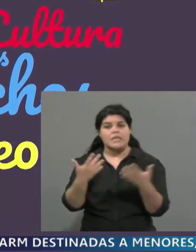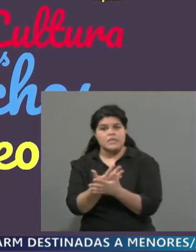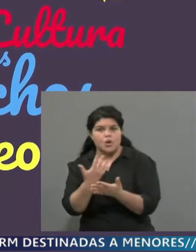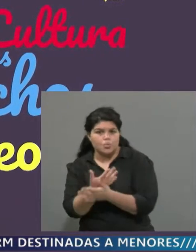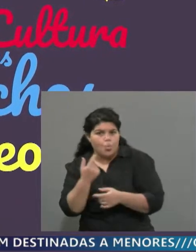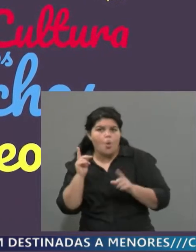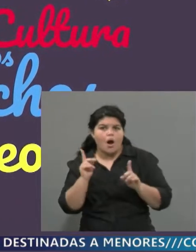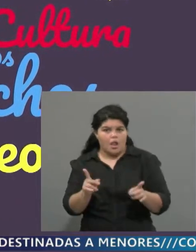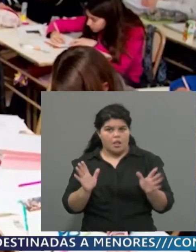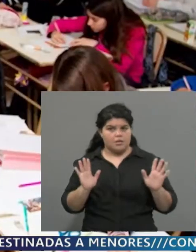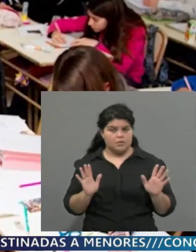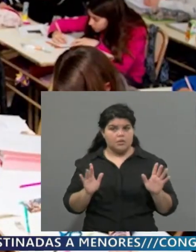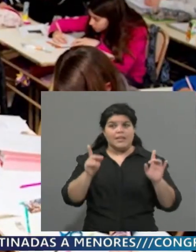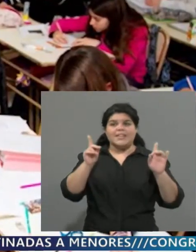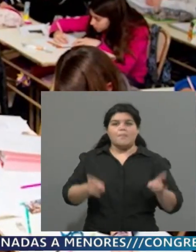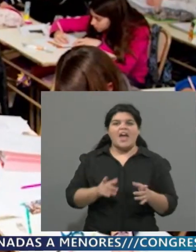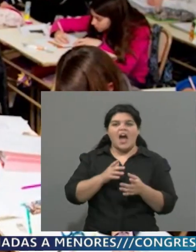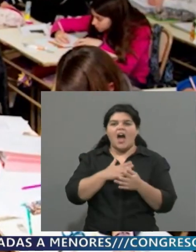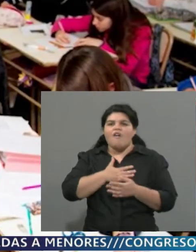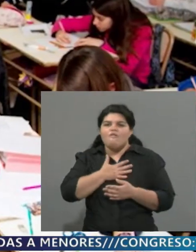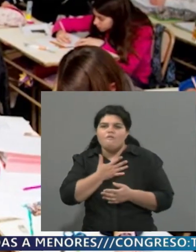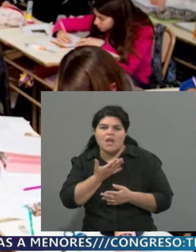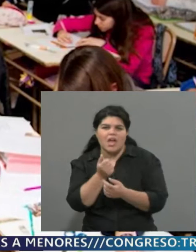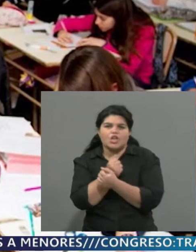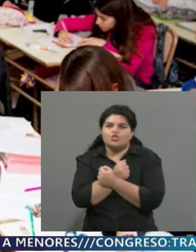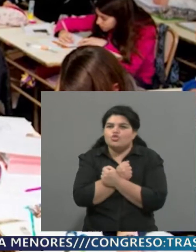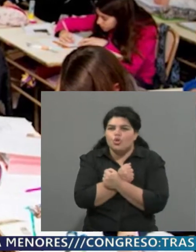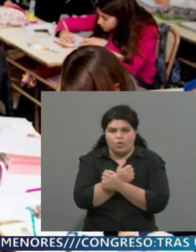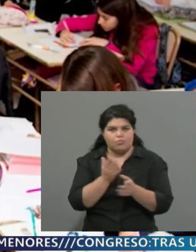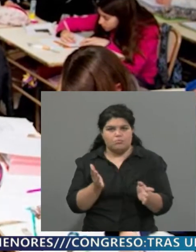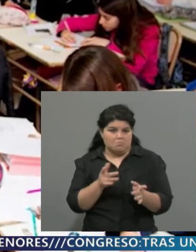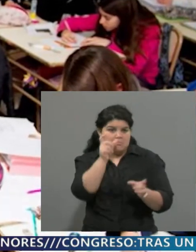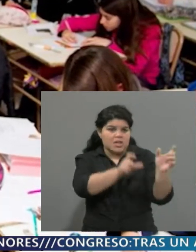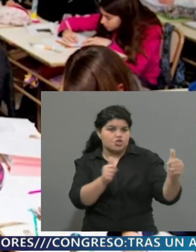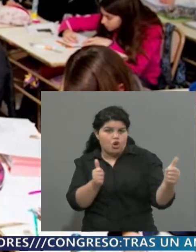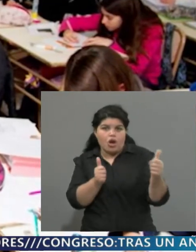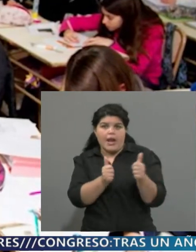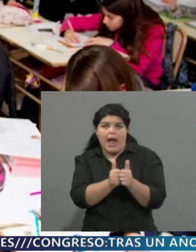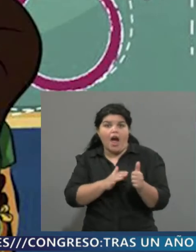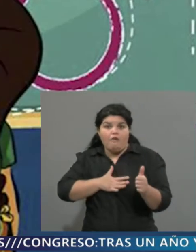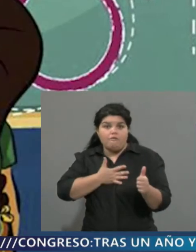también en esto la afectividad, ¿no? La afectividad interpersonal. La ESI,